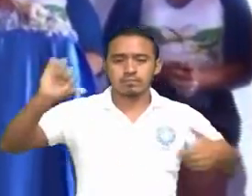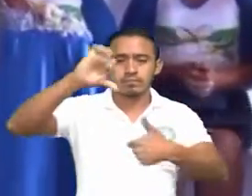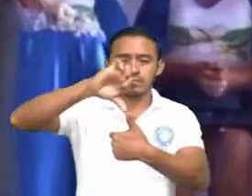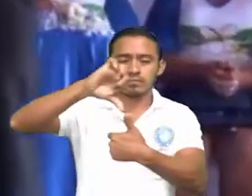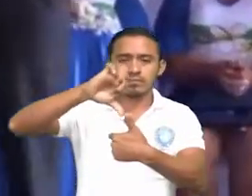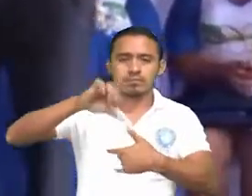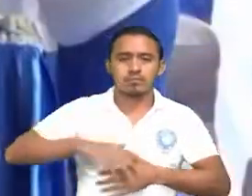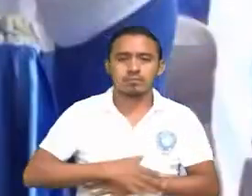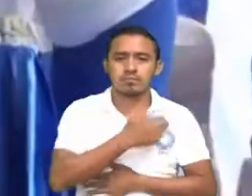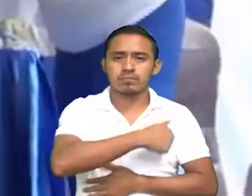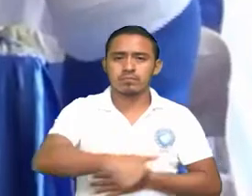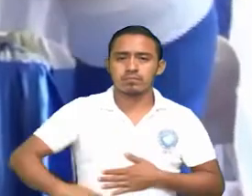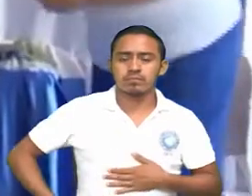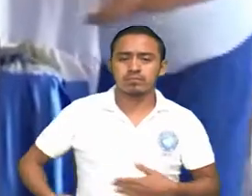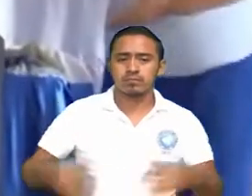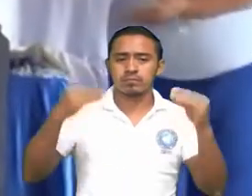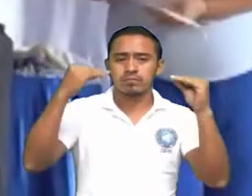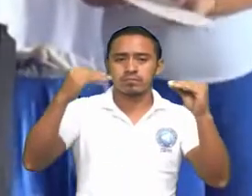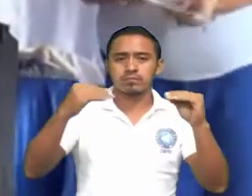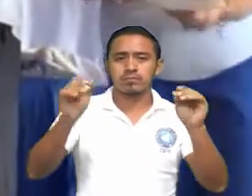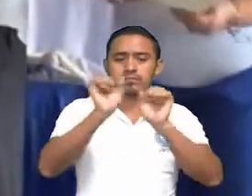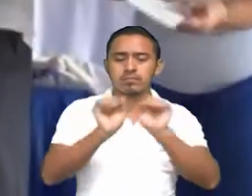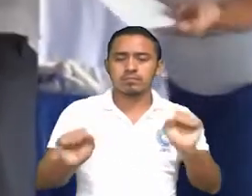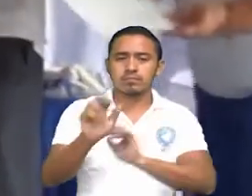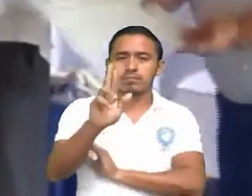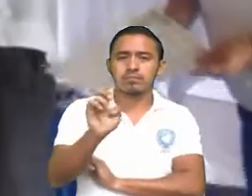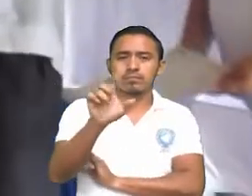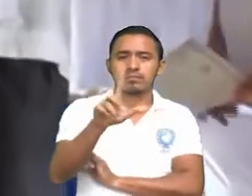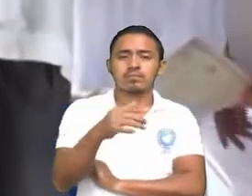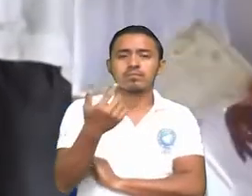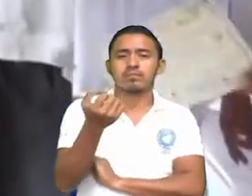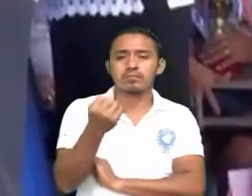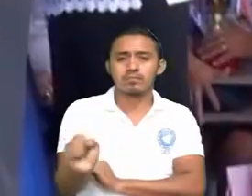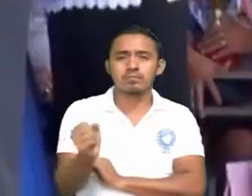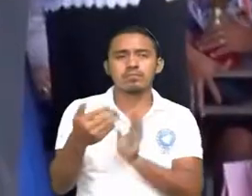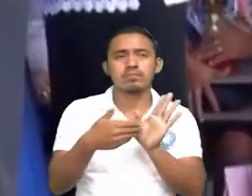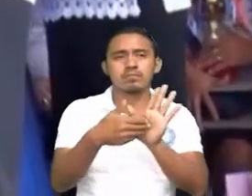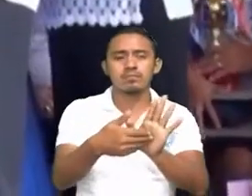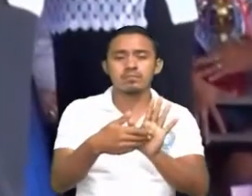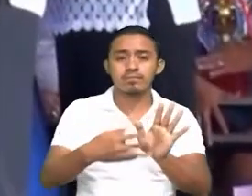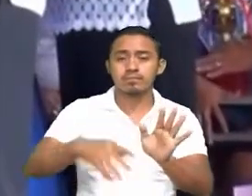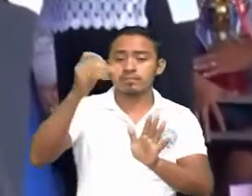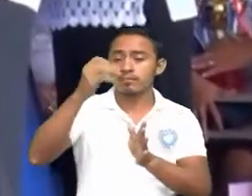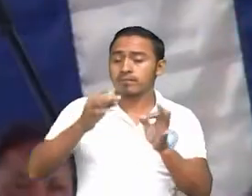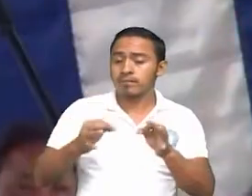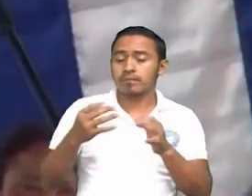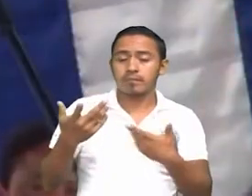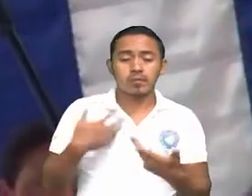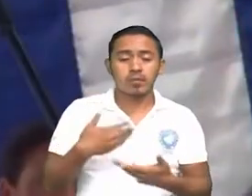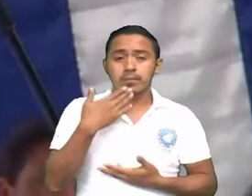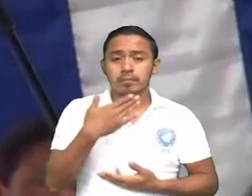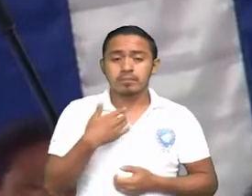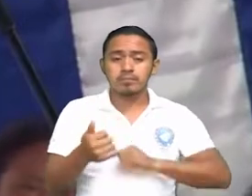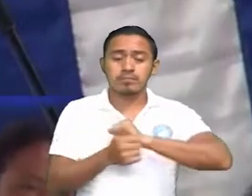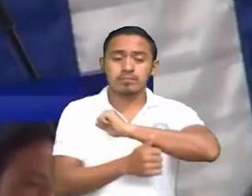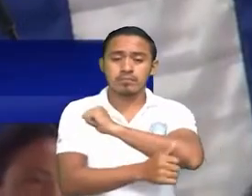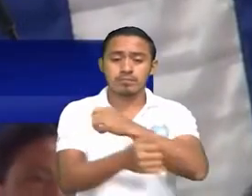Centroamérica, el Ministerio de Educación de San Rafael del Sur realizó acto de reconocimiento a la excelencia académica.